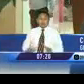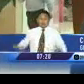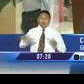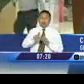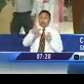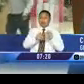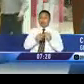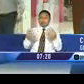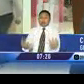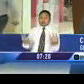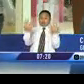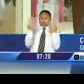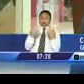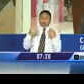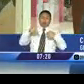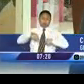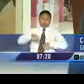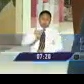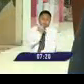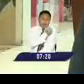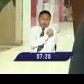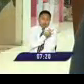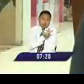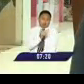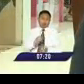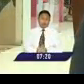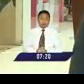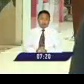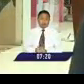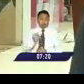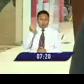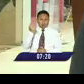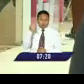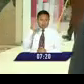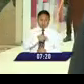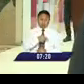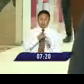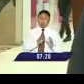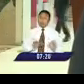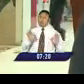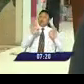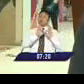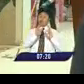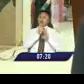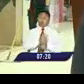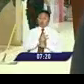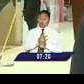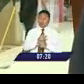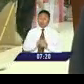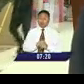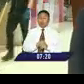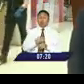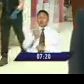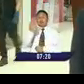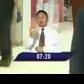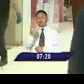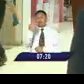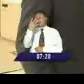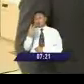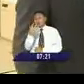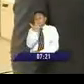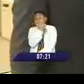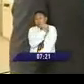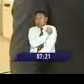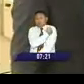que la población pueda venir y se pueda vacunar y pueda tomar en cuenta la importancia que es de recibir la segunda, tercera y cuarta